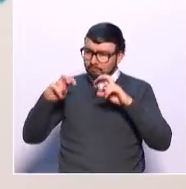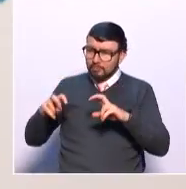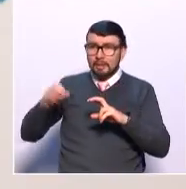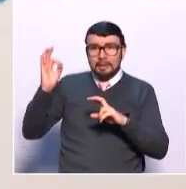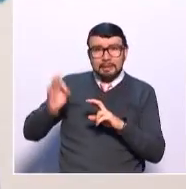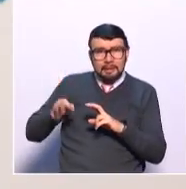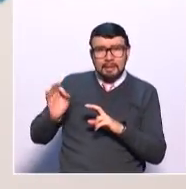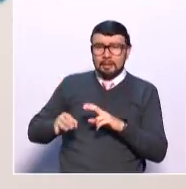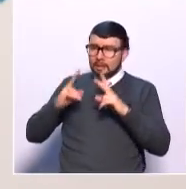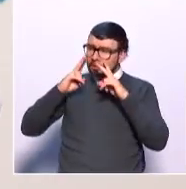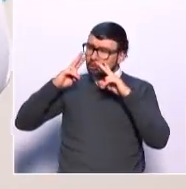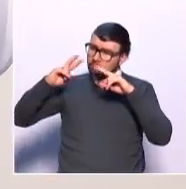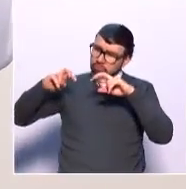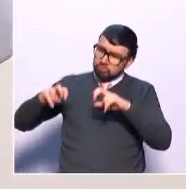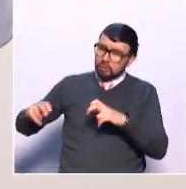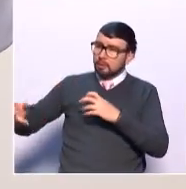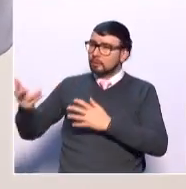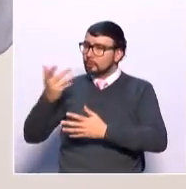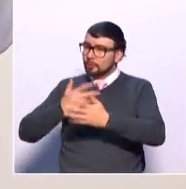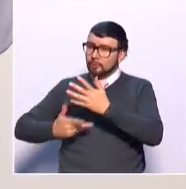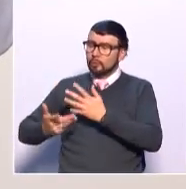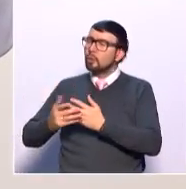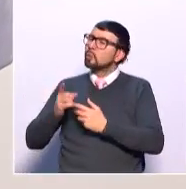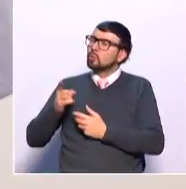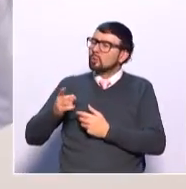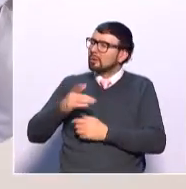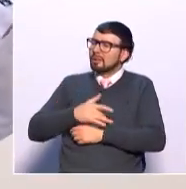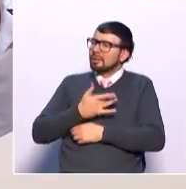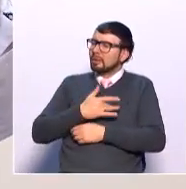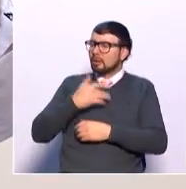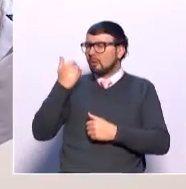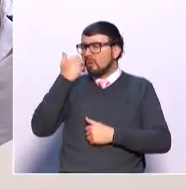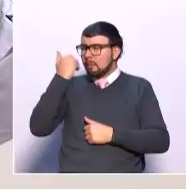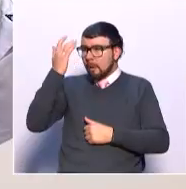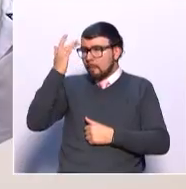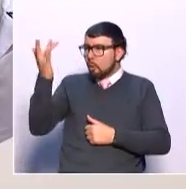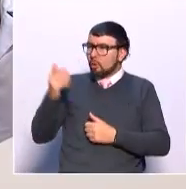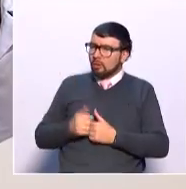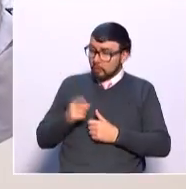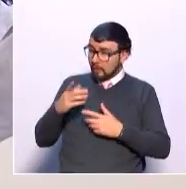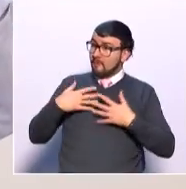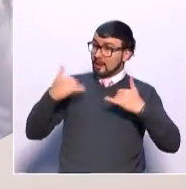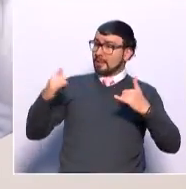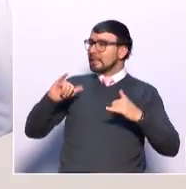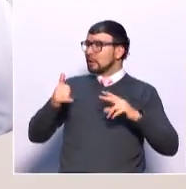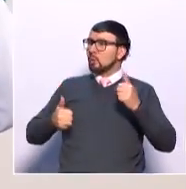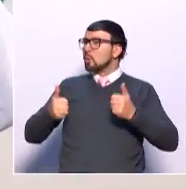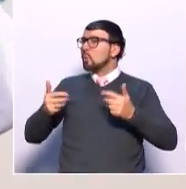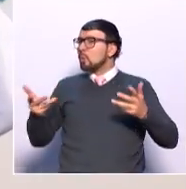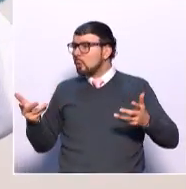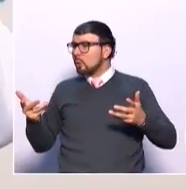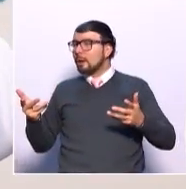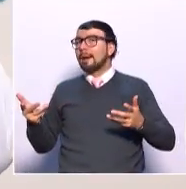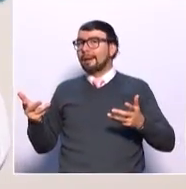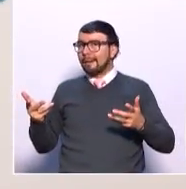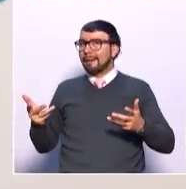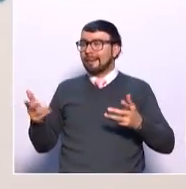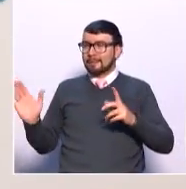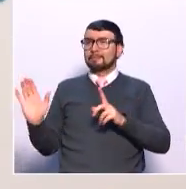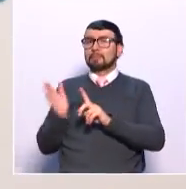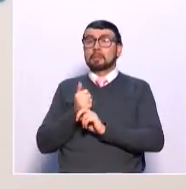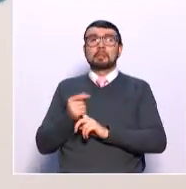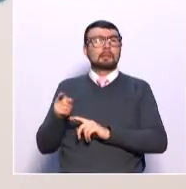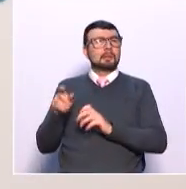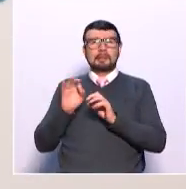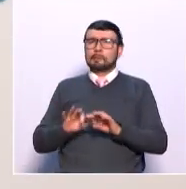consulta y en la historia clínica nuestra a que le achaca y si es feliz o no y eso para entonces es súper